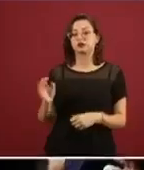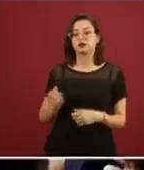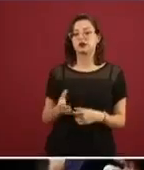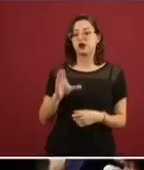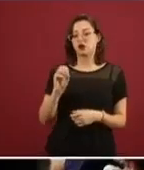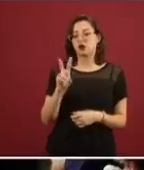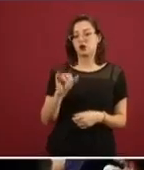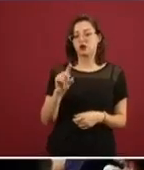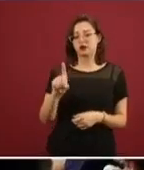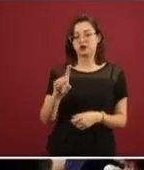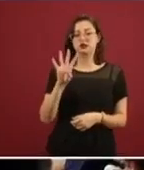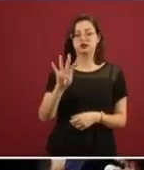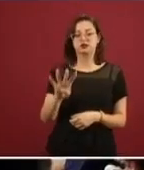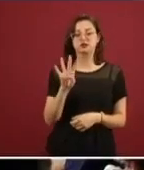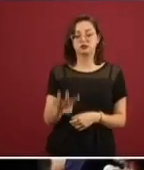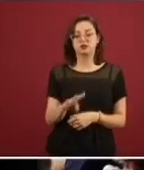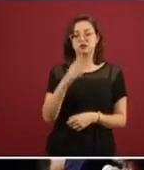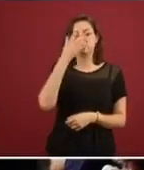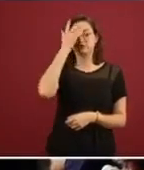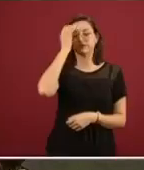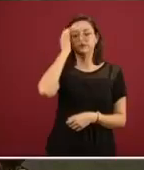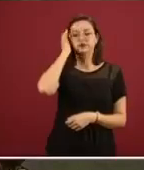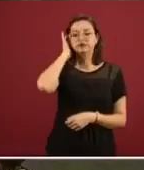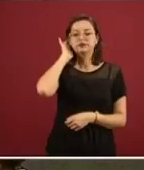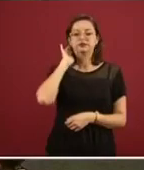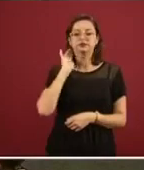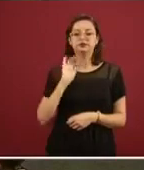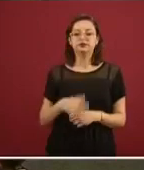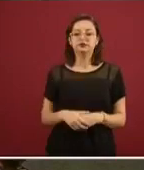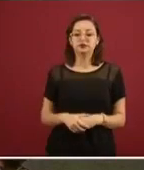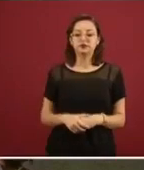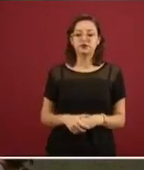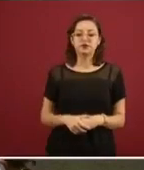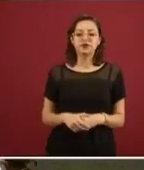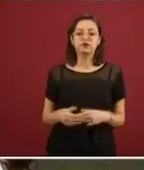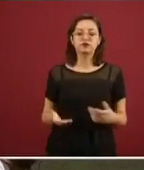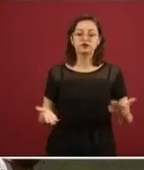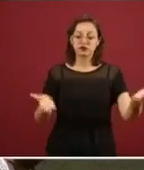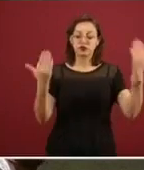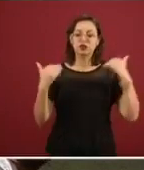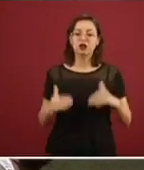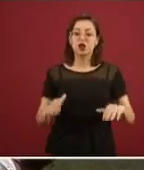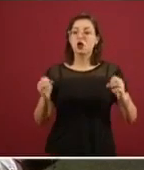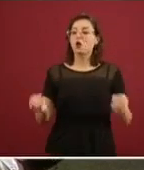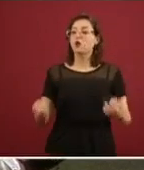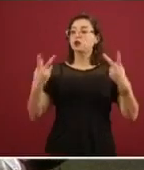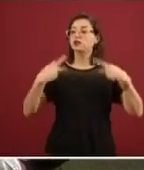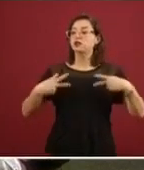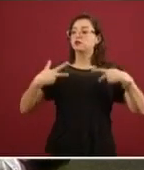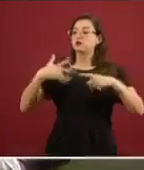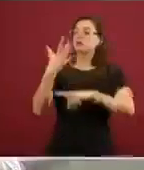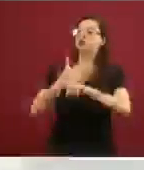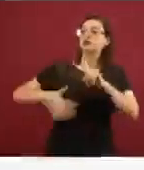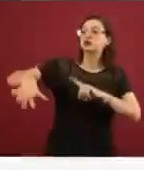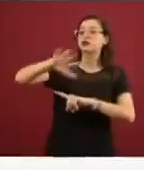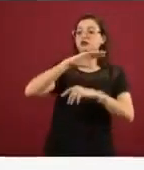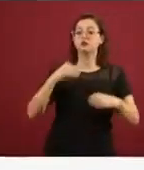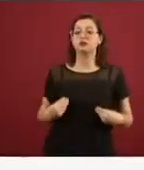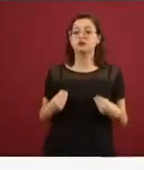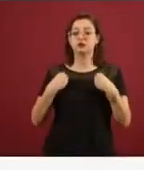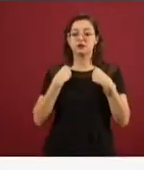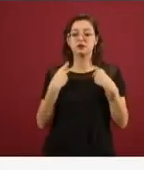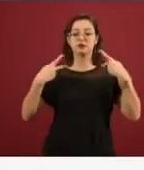de COVID-19. En la siguiente diapositiva tenemos la mortalidad 0.43 para el país, y